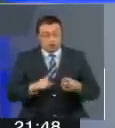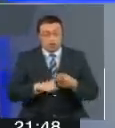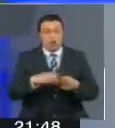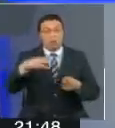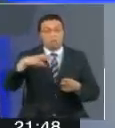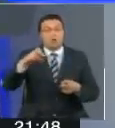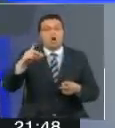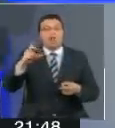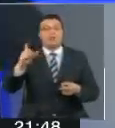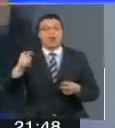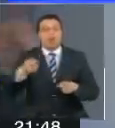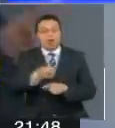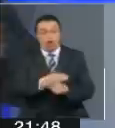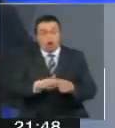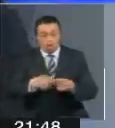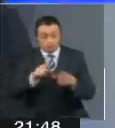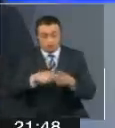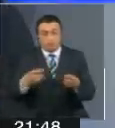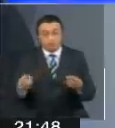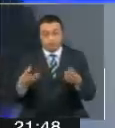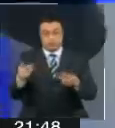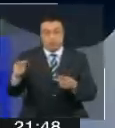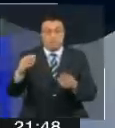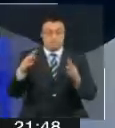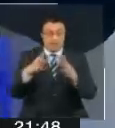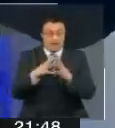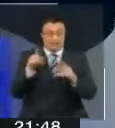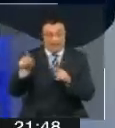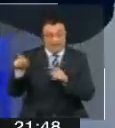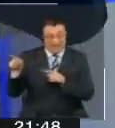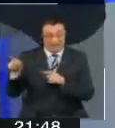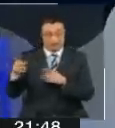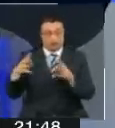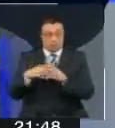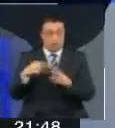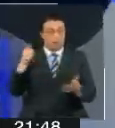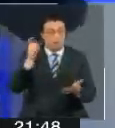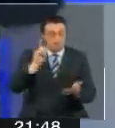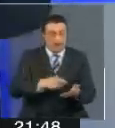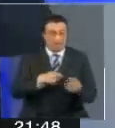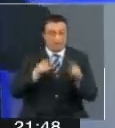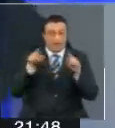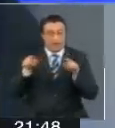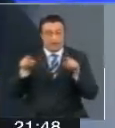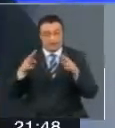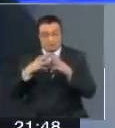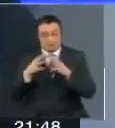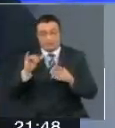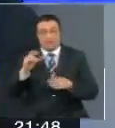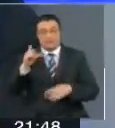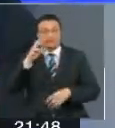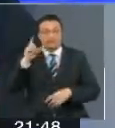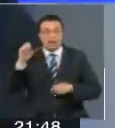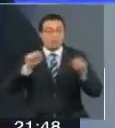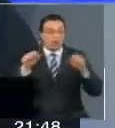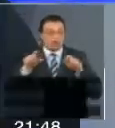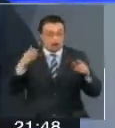modelo económico que vivimos es producto de la dictadura, de ellos, de esos militares y de esos civiles, de esos